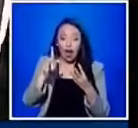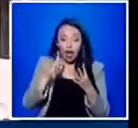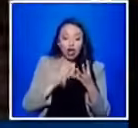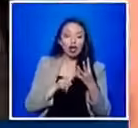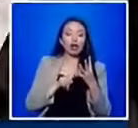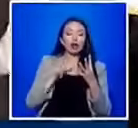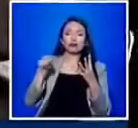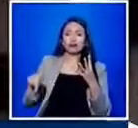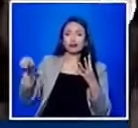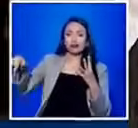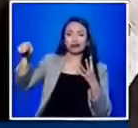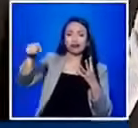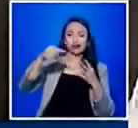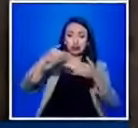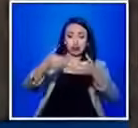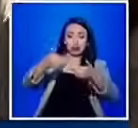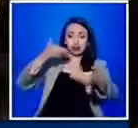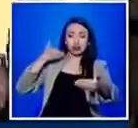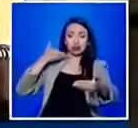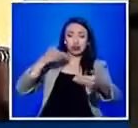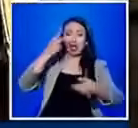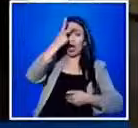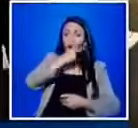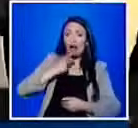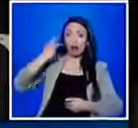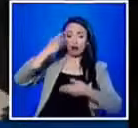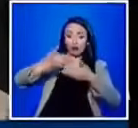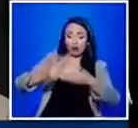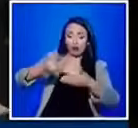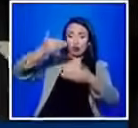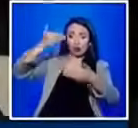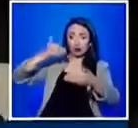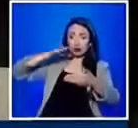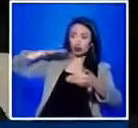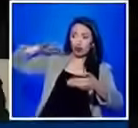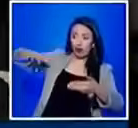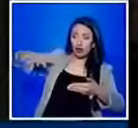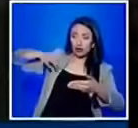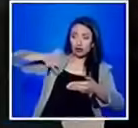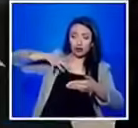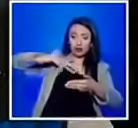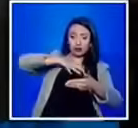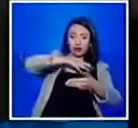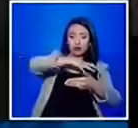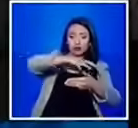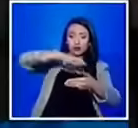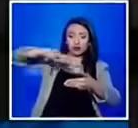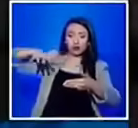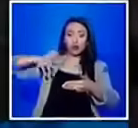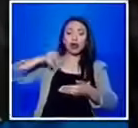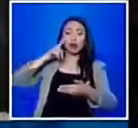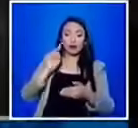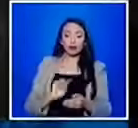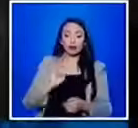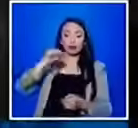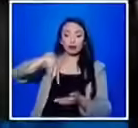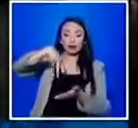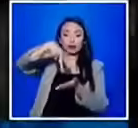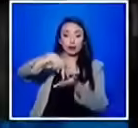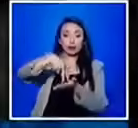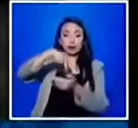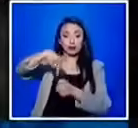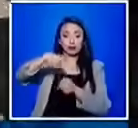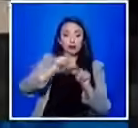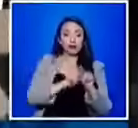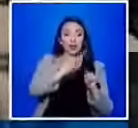de Calderón, de San Juan de Calderón, de San José de Morán, pues ellos llegan hasta ese punto para hacer incluso en ocasiones hasta